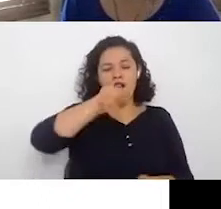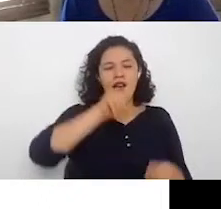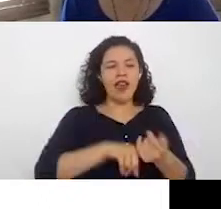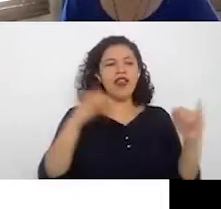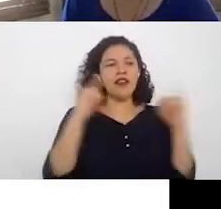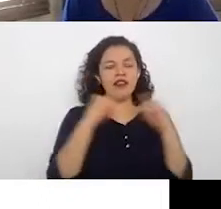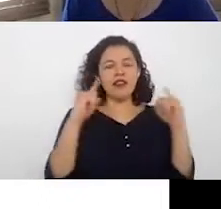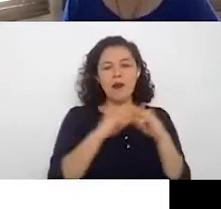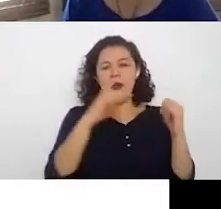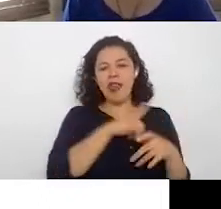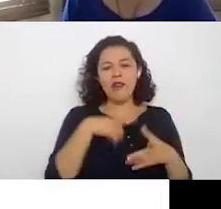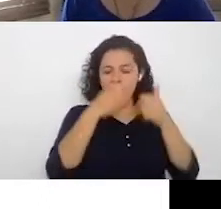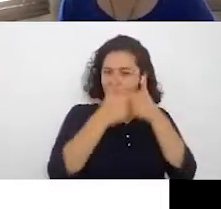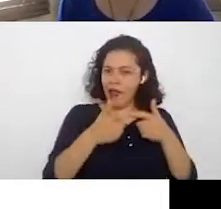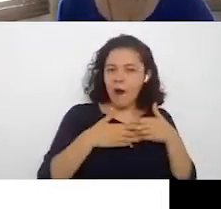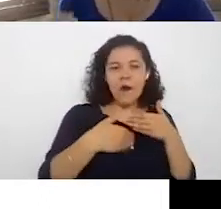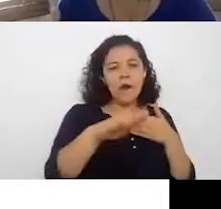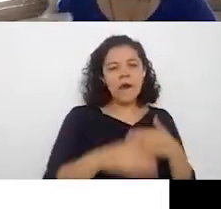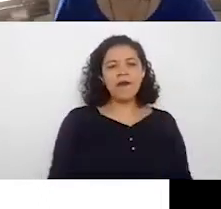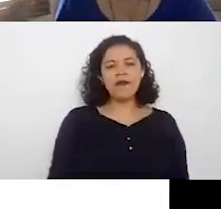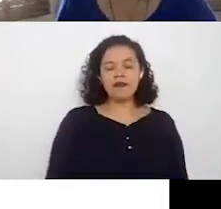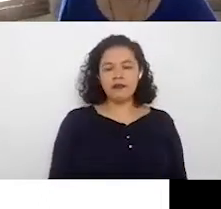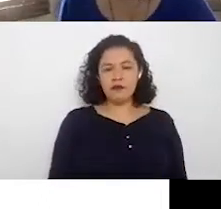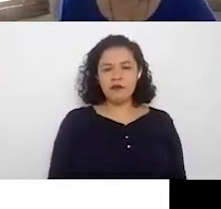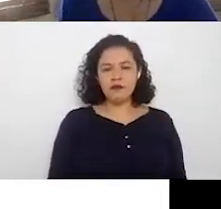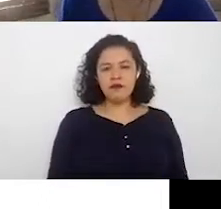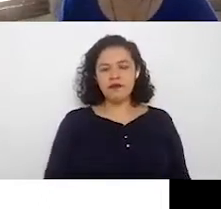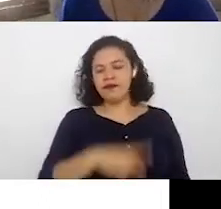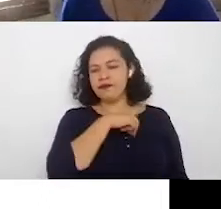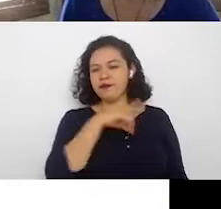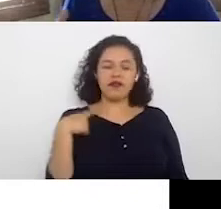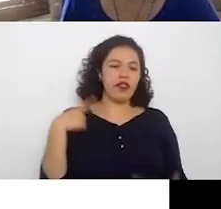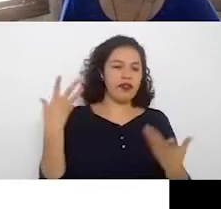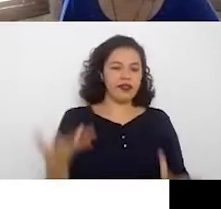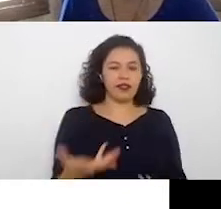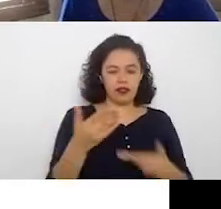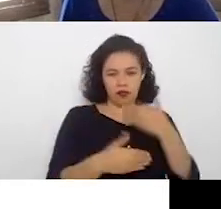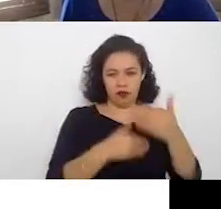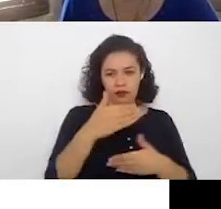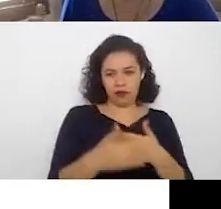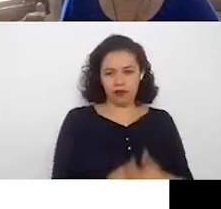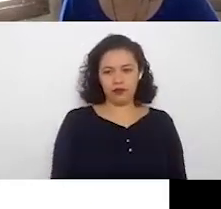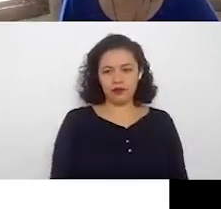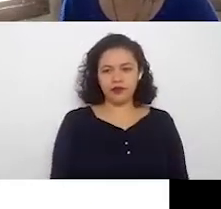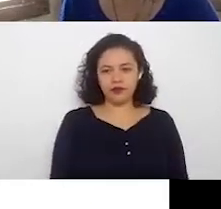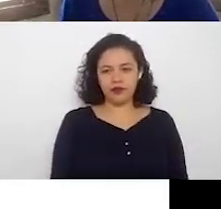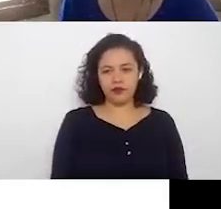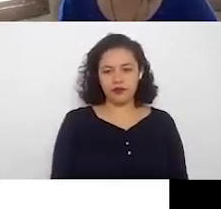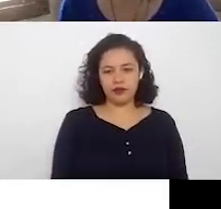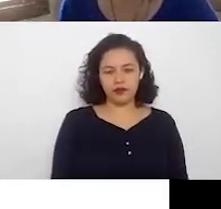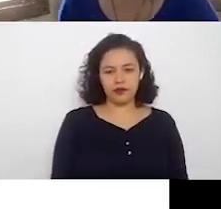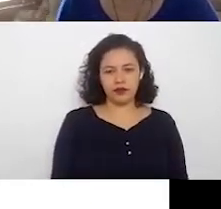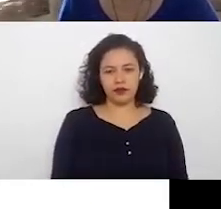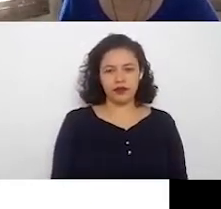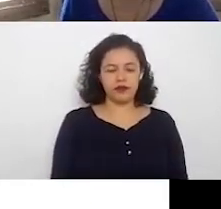instalaciones, ¿correcto? Entonces, se tendrán que ir depreciando, ¿verdad? En algunas categorías nos